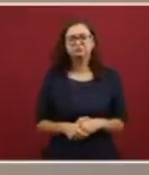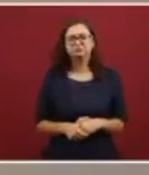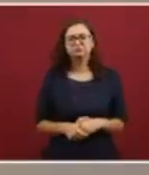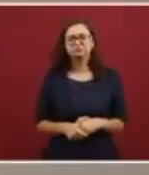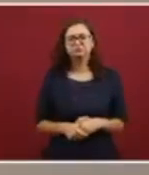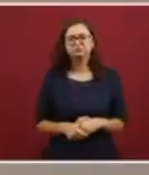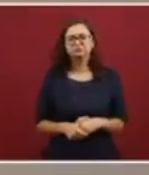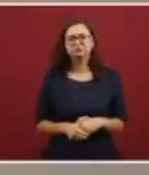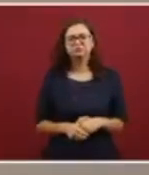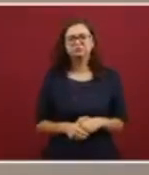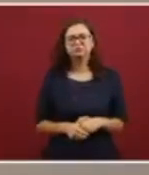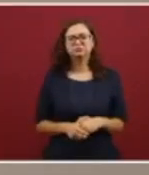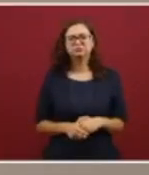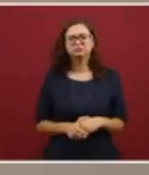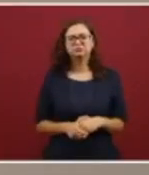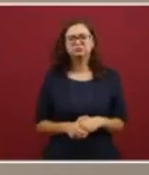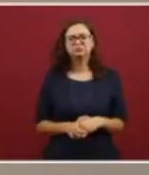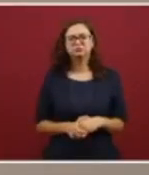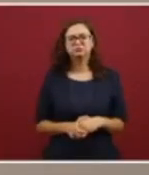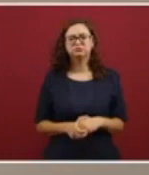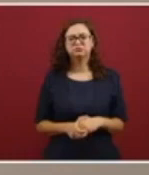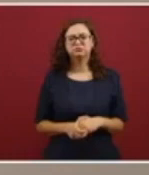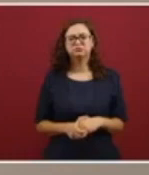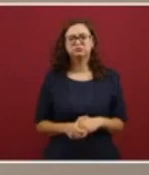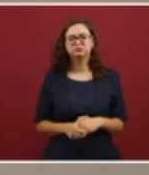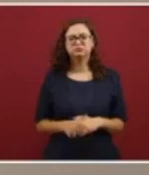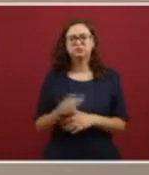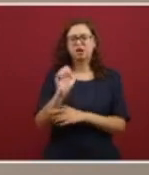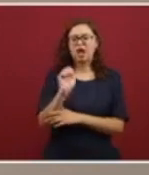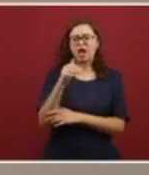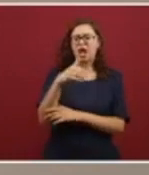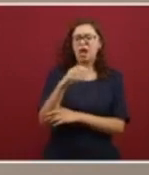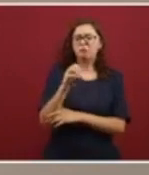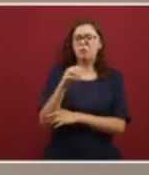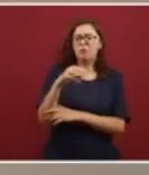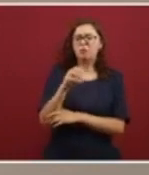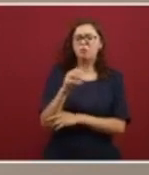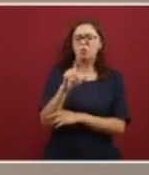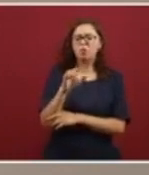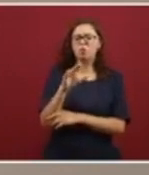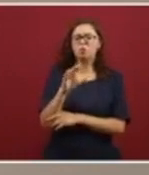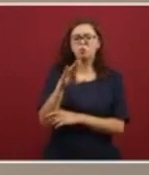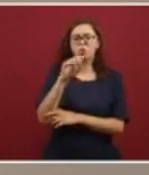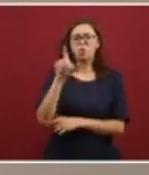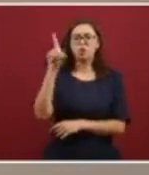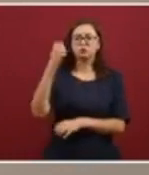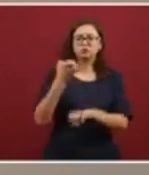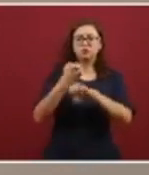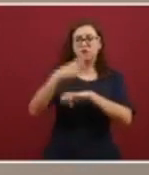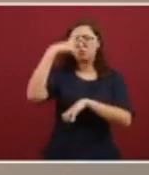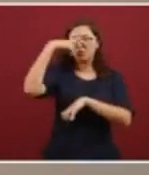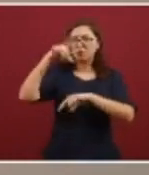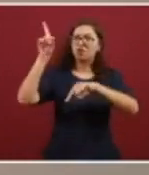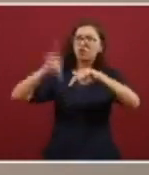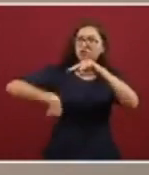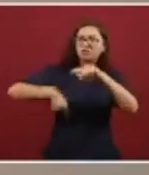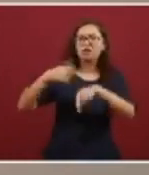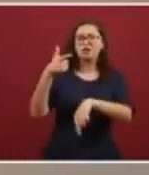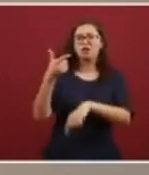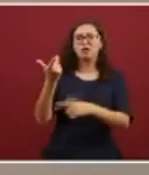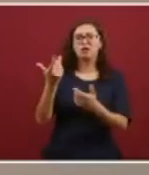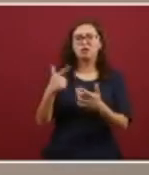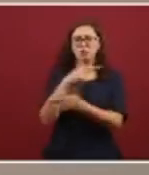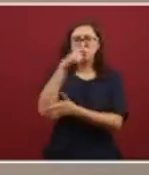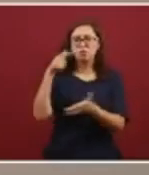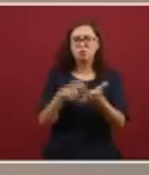desincorporó una subestación de Amomolulco en Lerma, en el Estado de México. También una distribución foránea